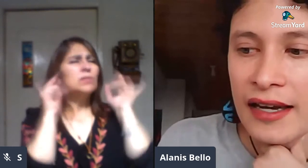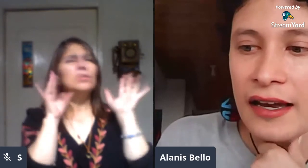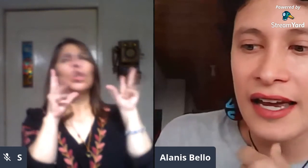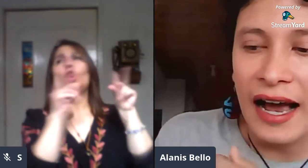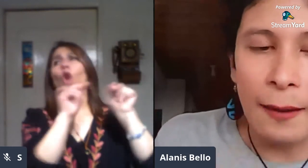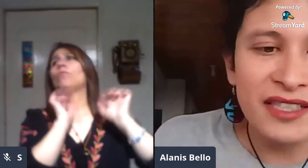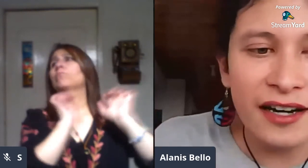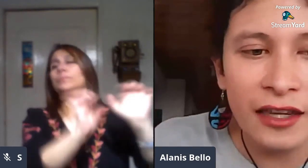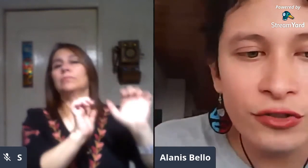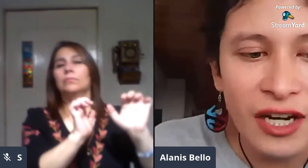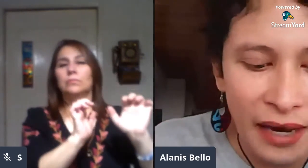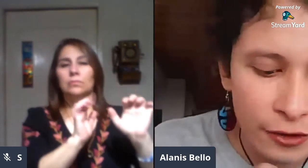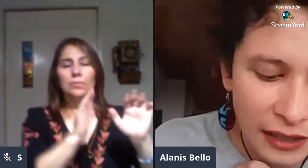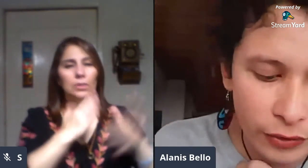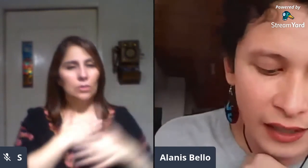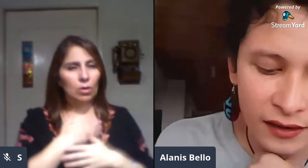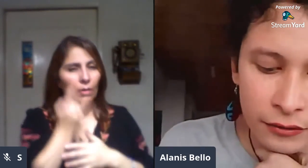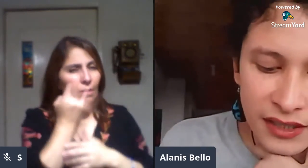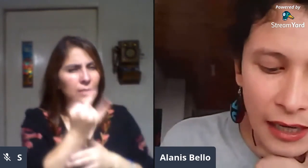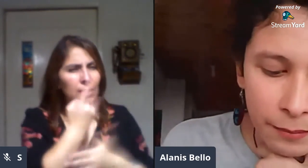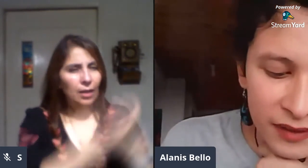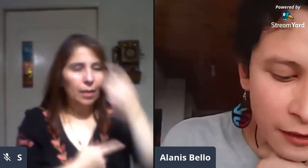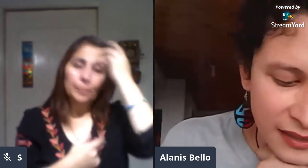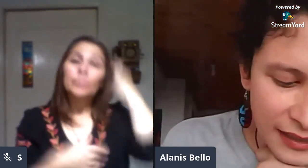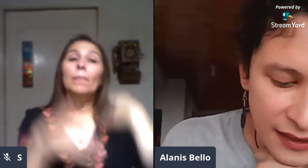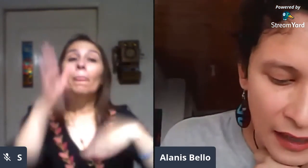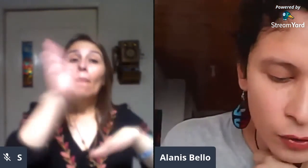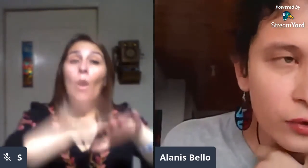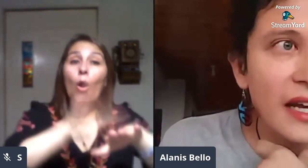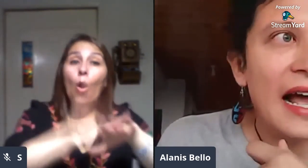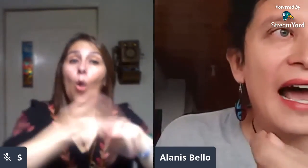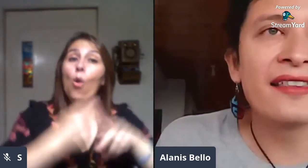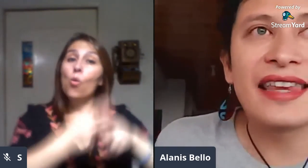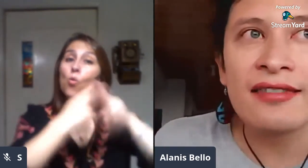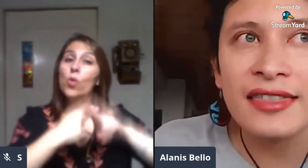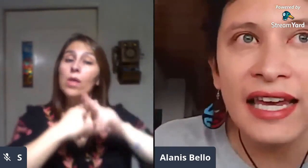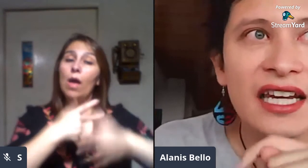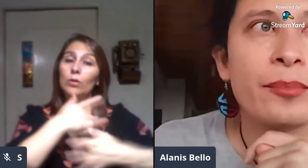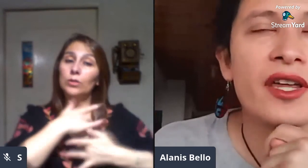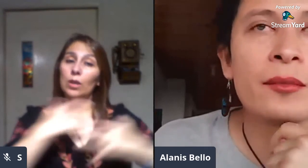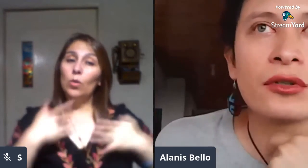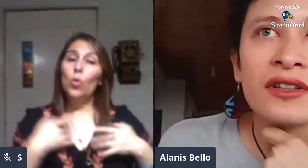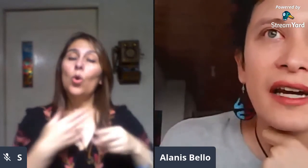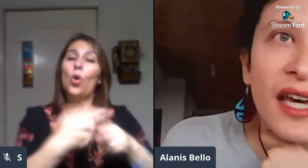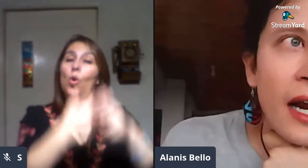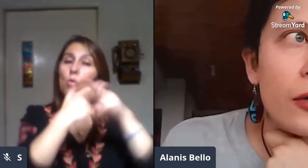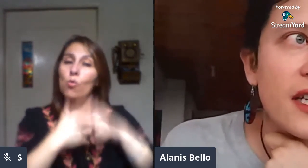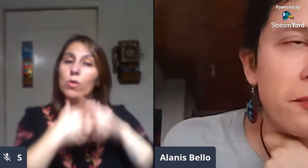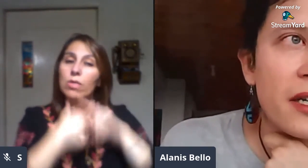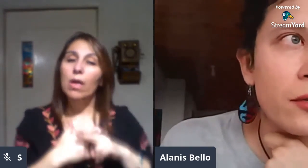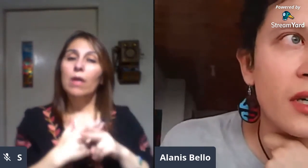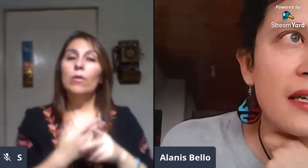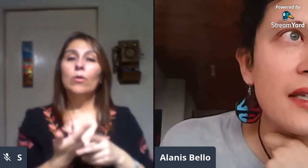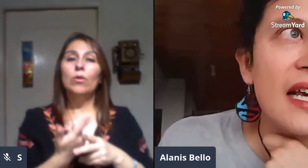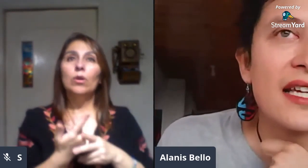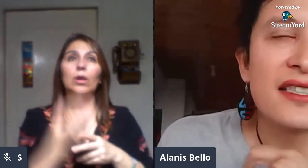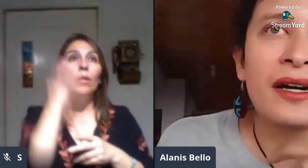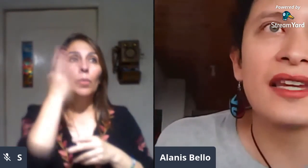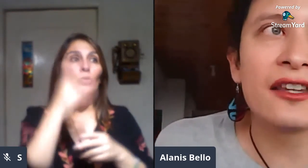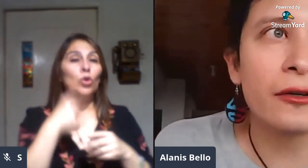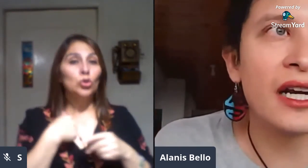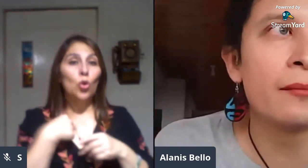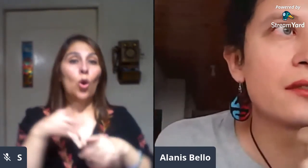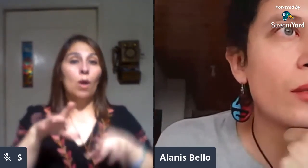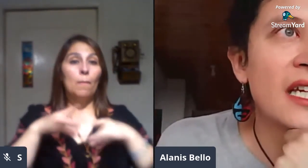porque a pesar de los llamados a cuidar de nuestra salud, a entender que podemos contagiar a otras personas,